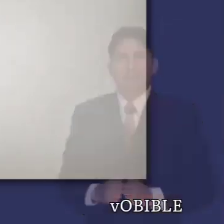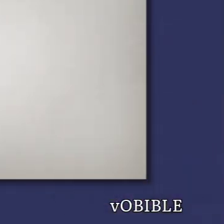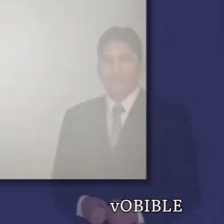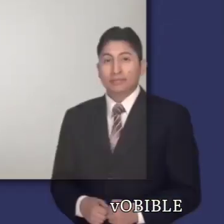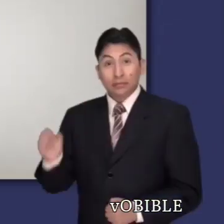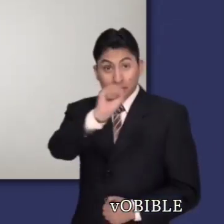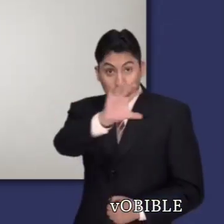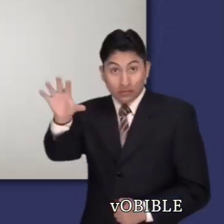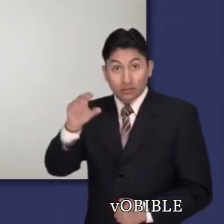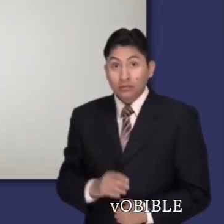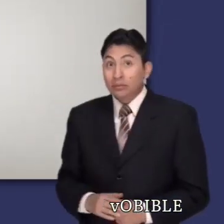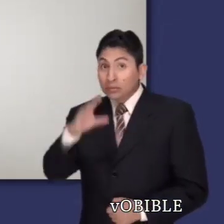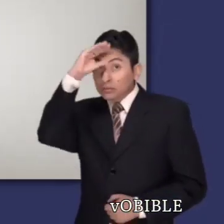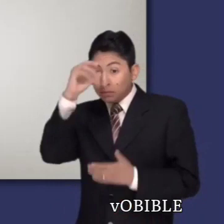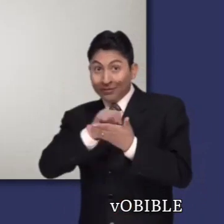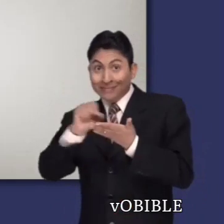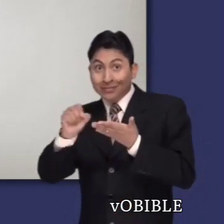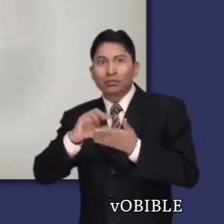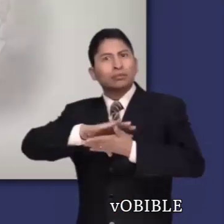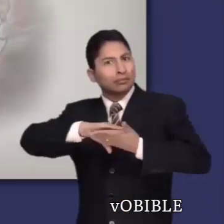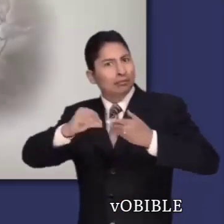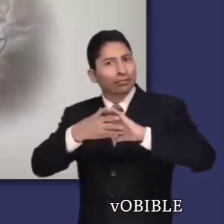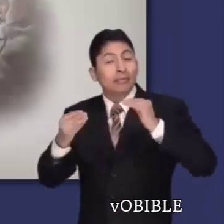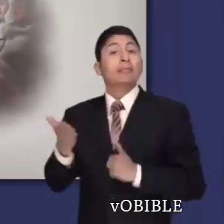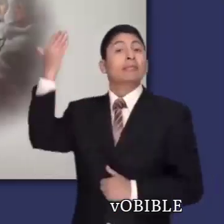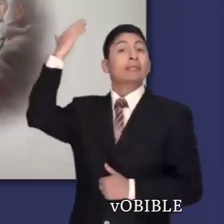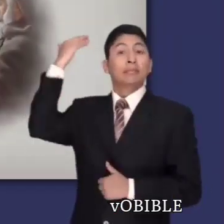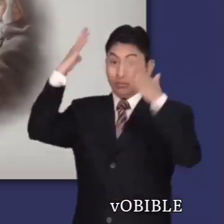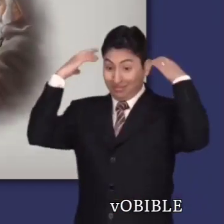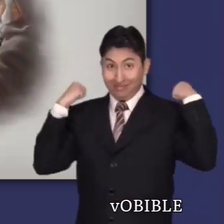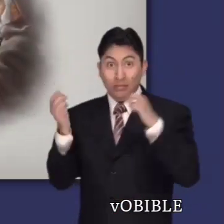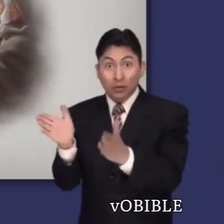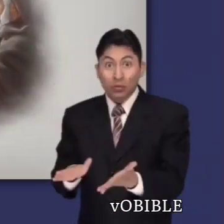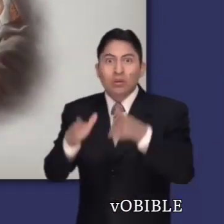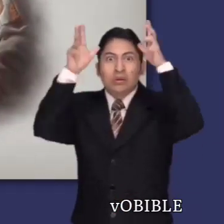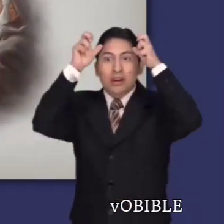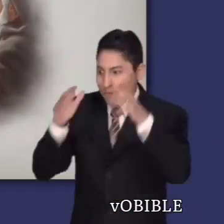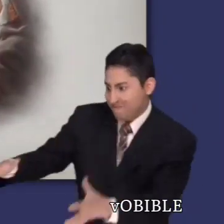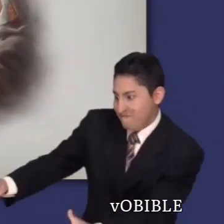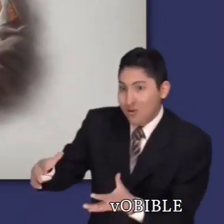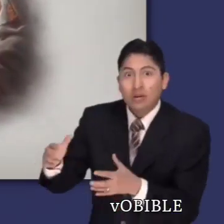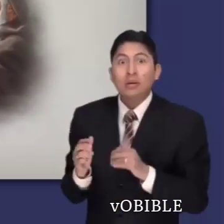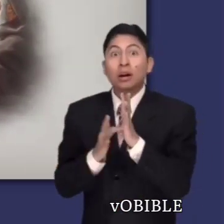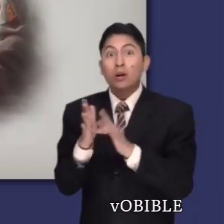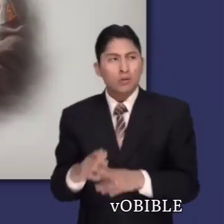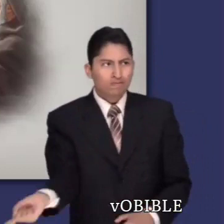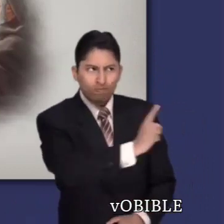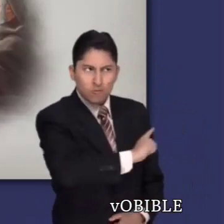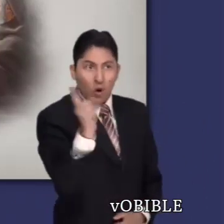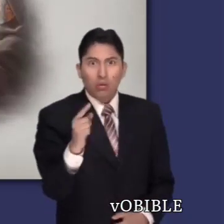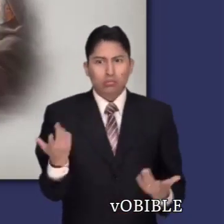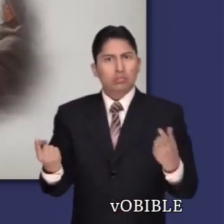¿Lo sabía? La carta de Judas contiene información que no se halla en ninguna otra parte de la Biblia. Judas es el único